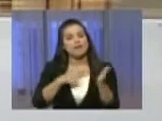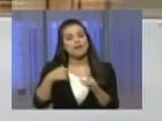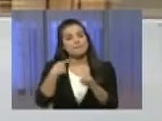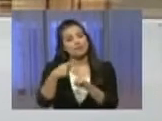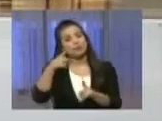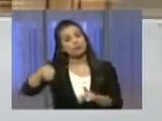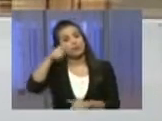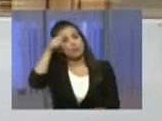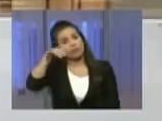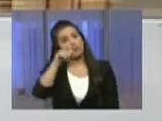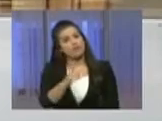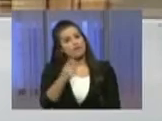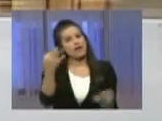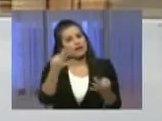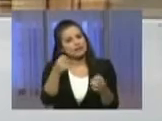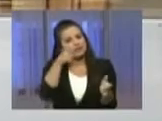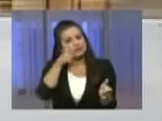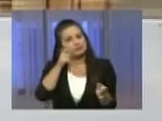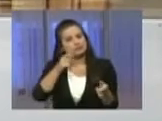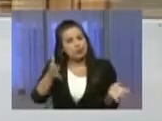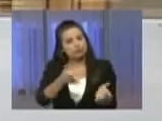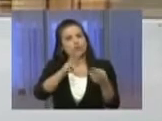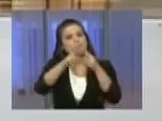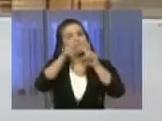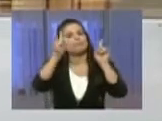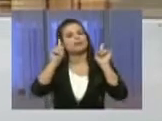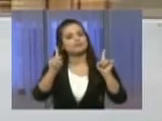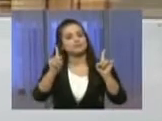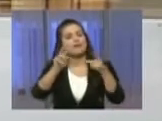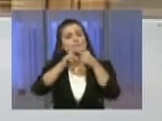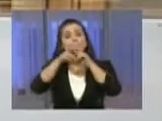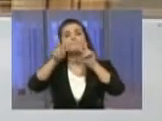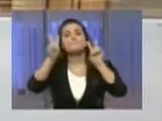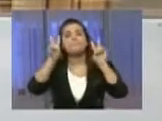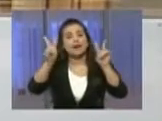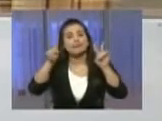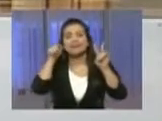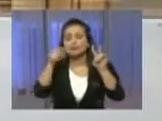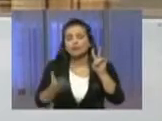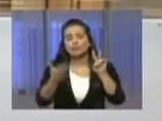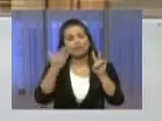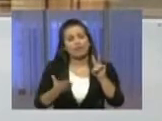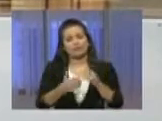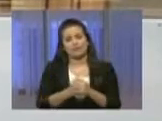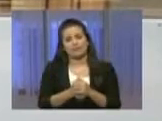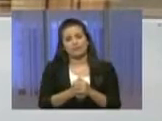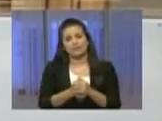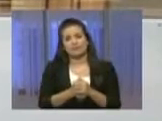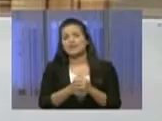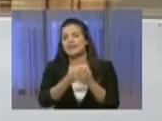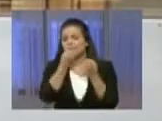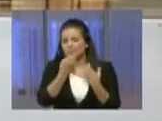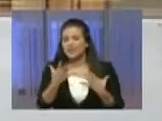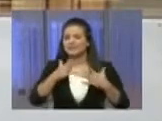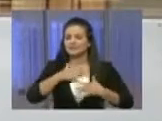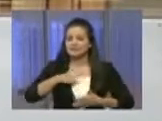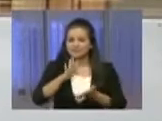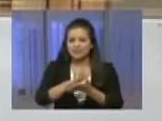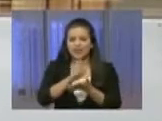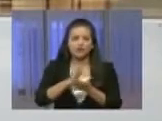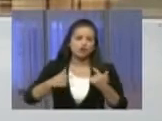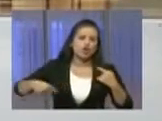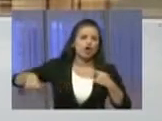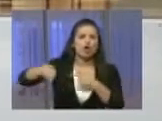garantes de la paz de la paz que es lo más importante el bien más